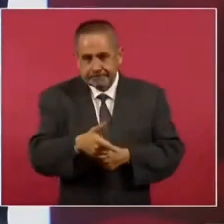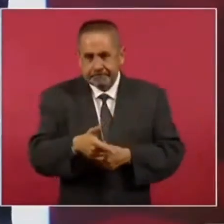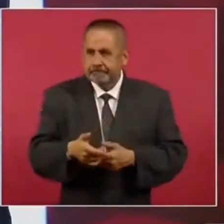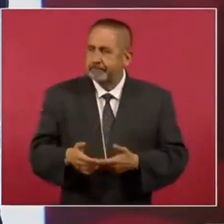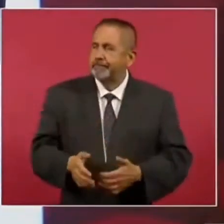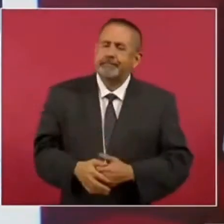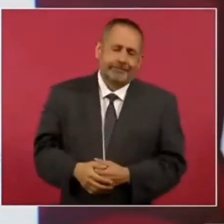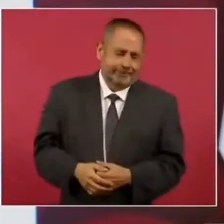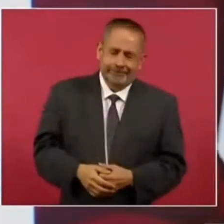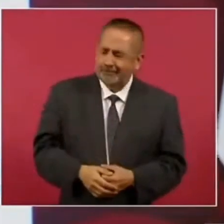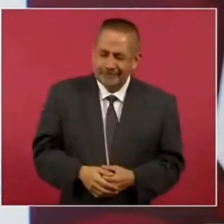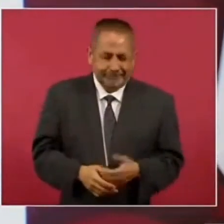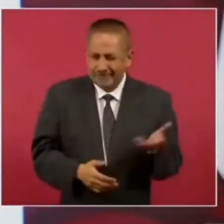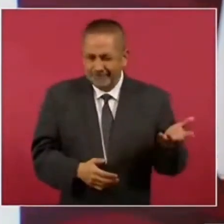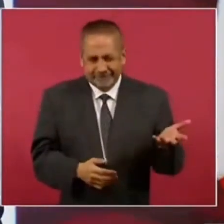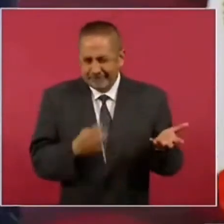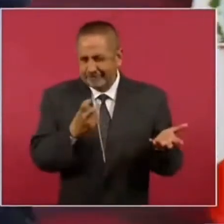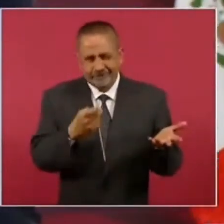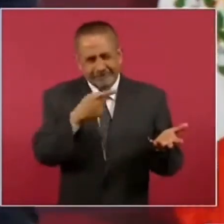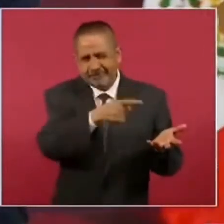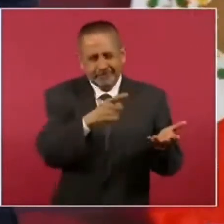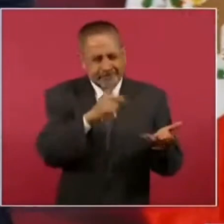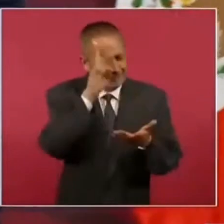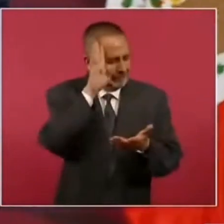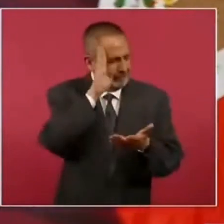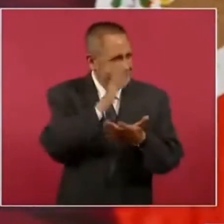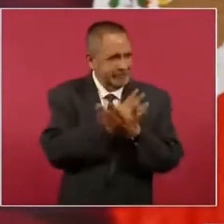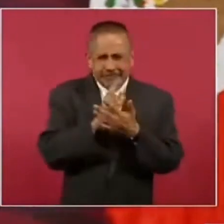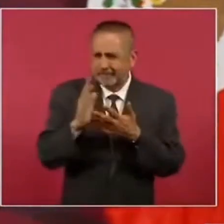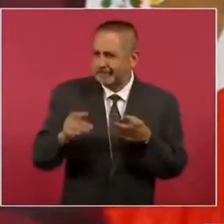eso sí ya es extremo.